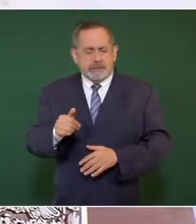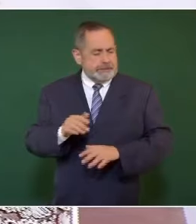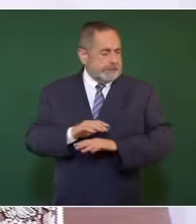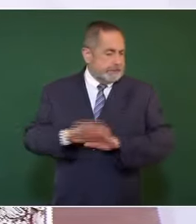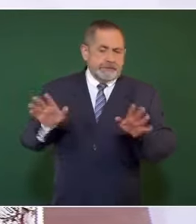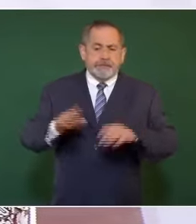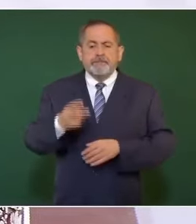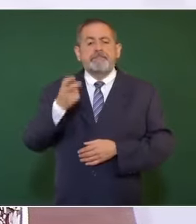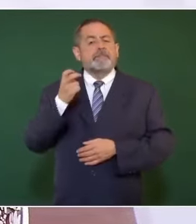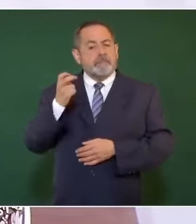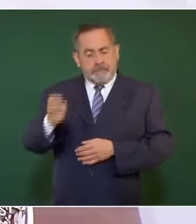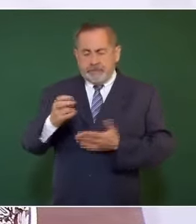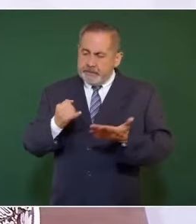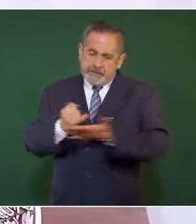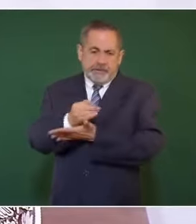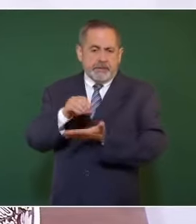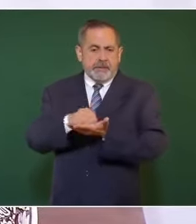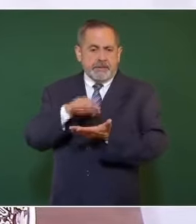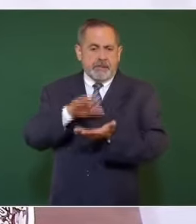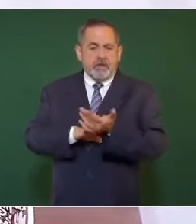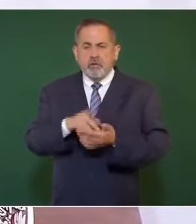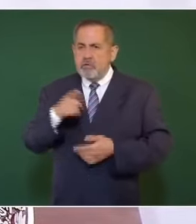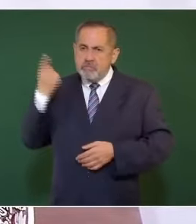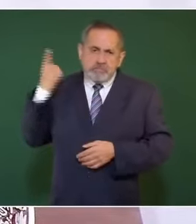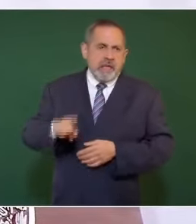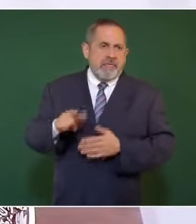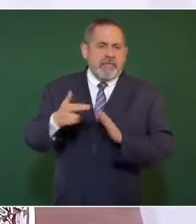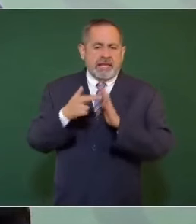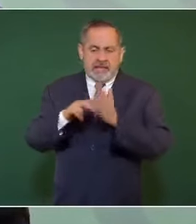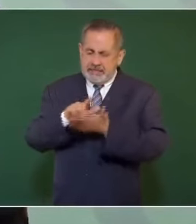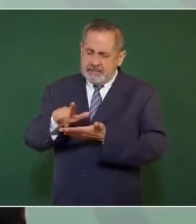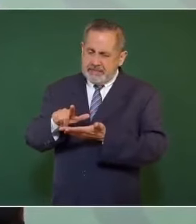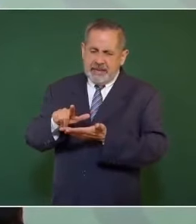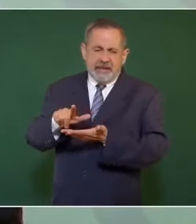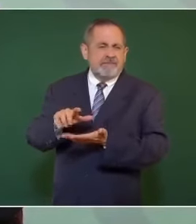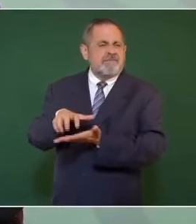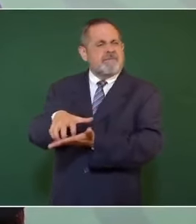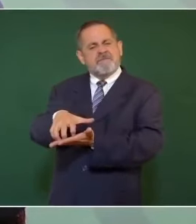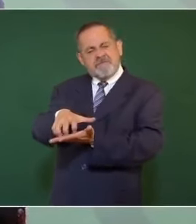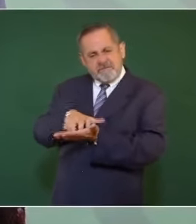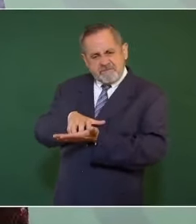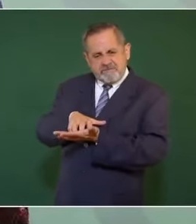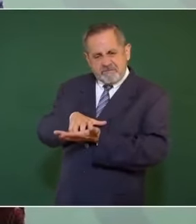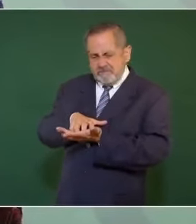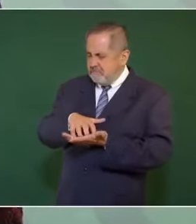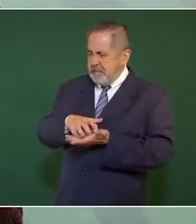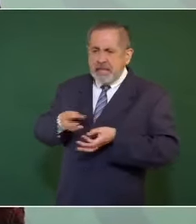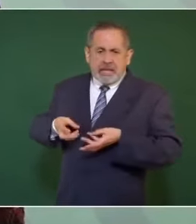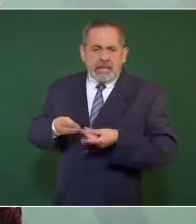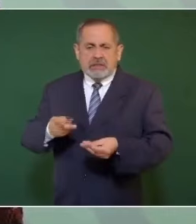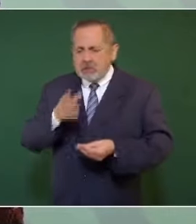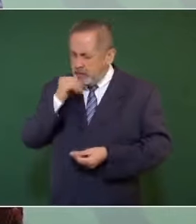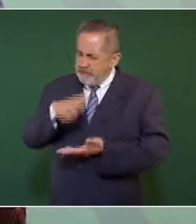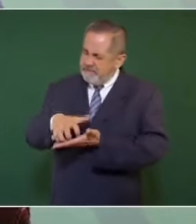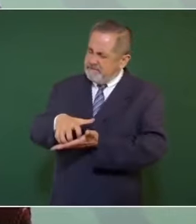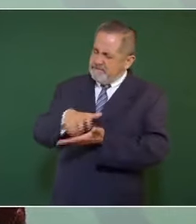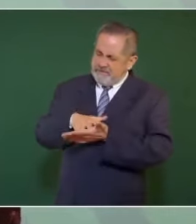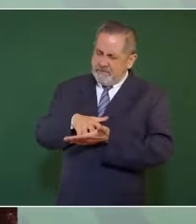estableció lo que conocemos como austeridad republicana. Y eso nos ha permitido